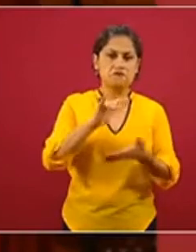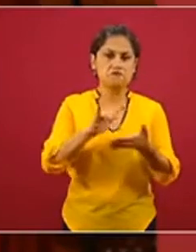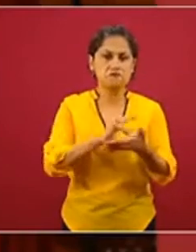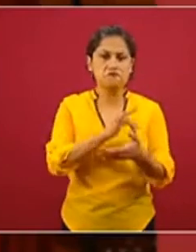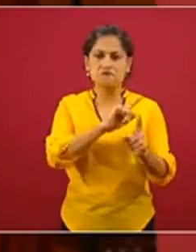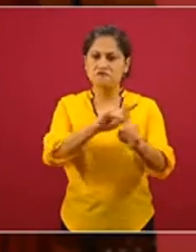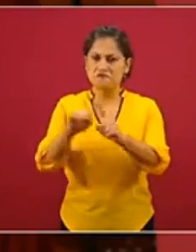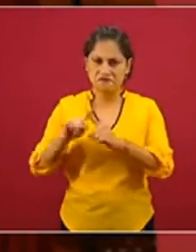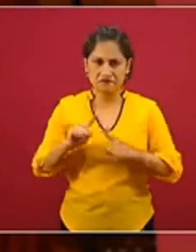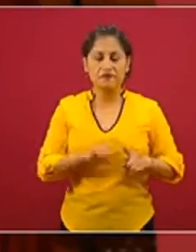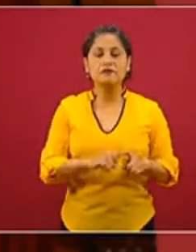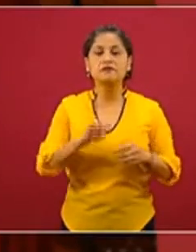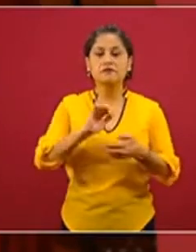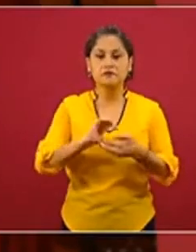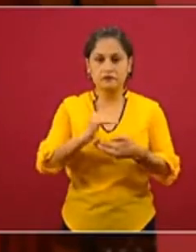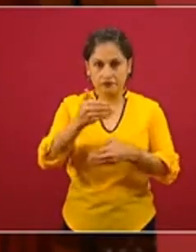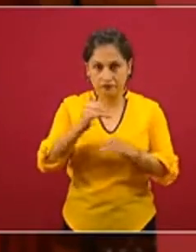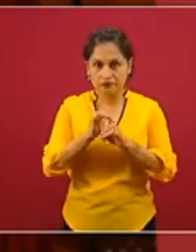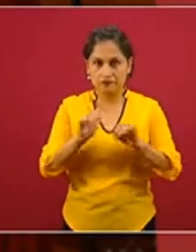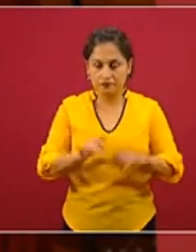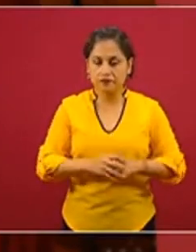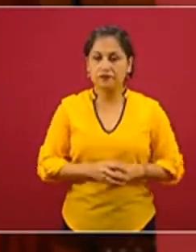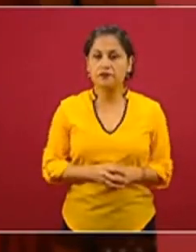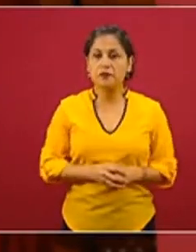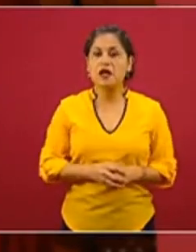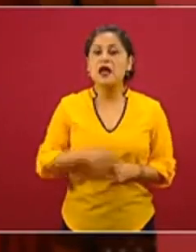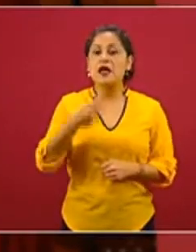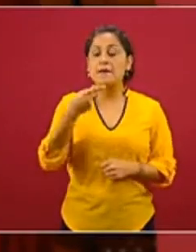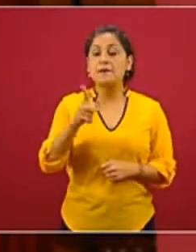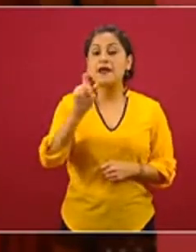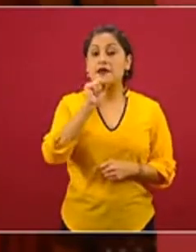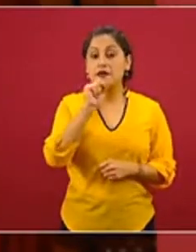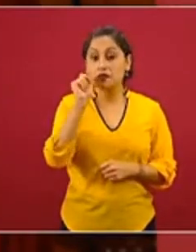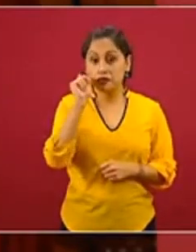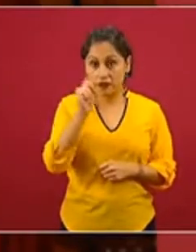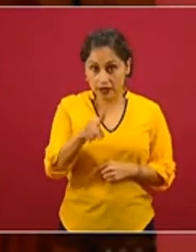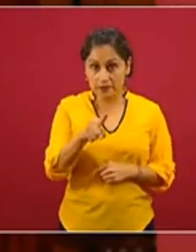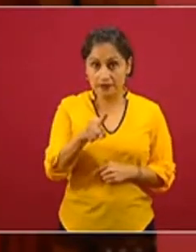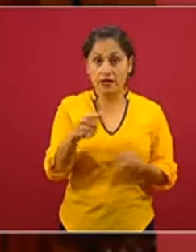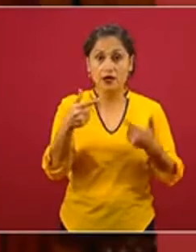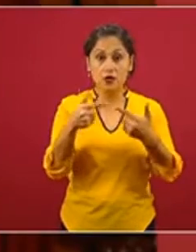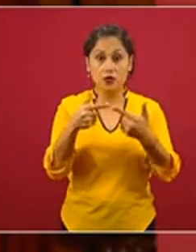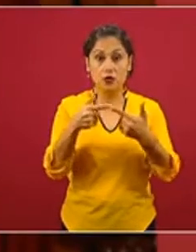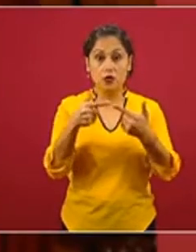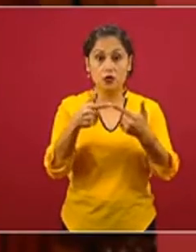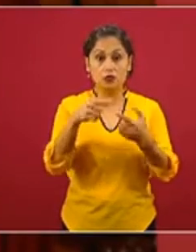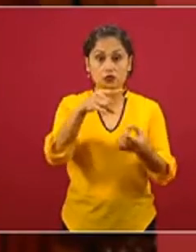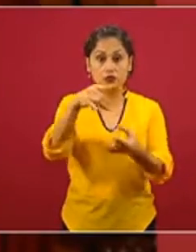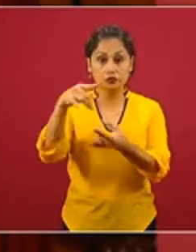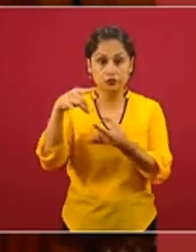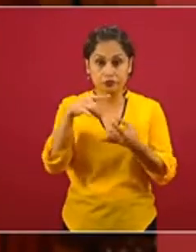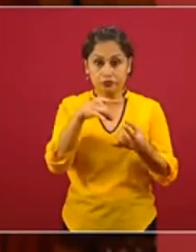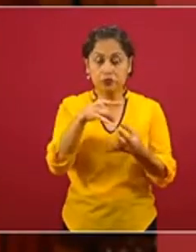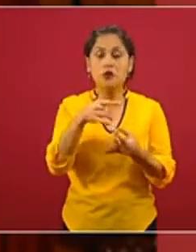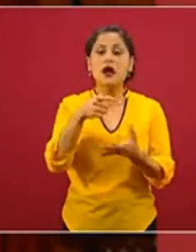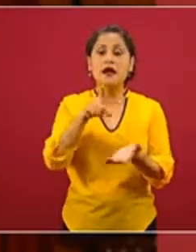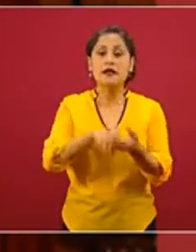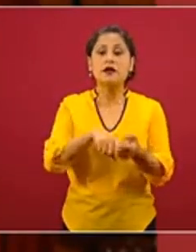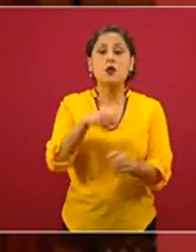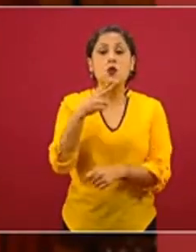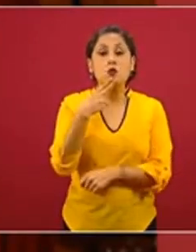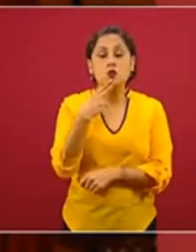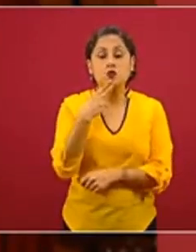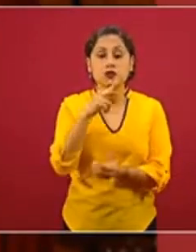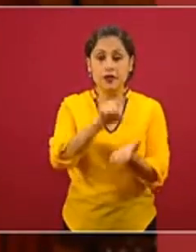una revisión de la movilidad de si uno utiliza Twitter o Facebook